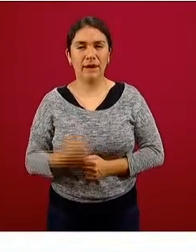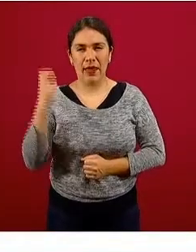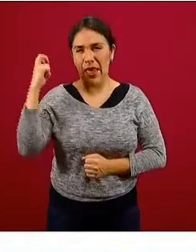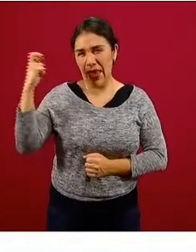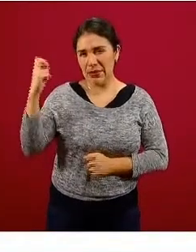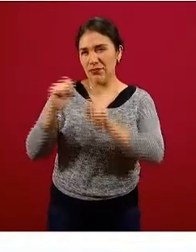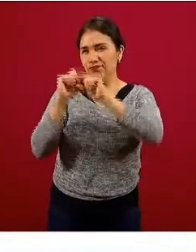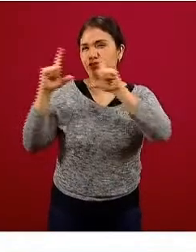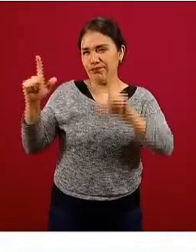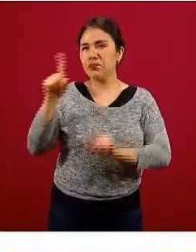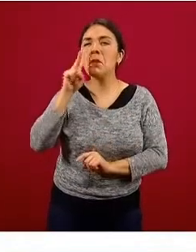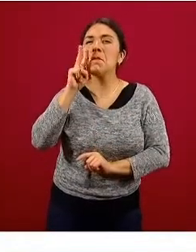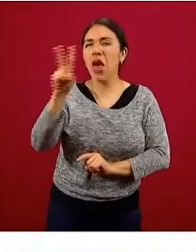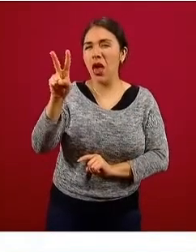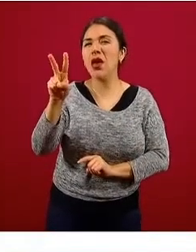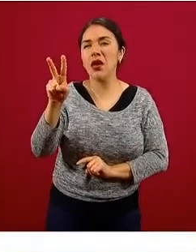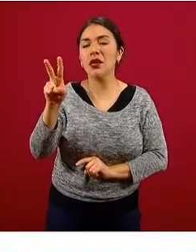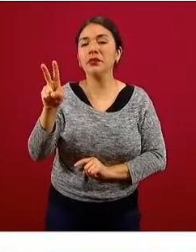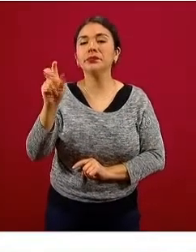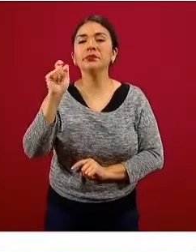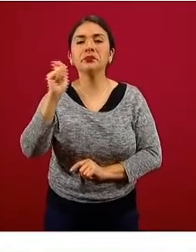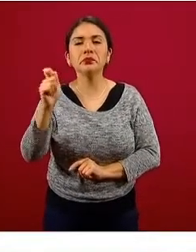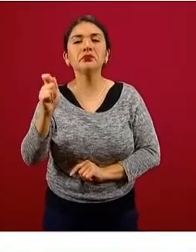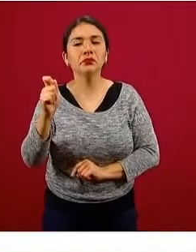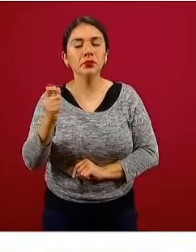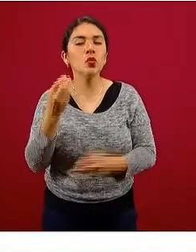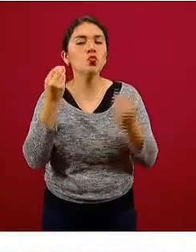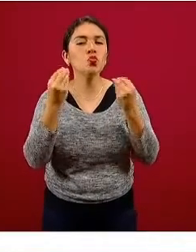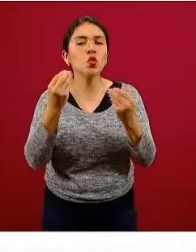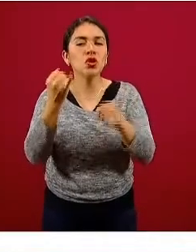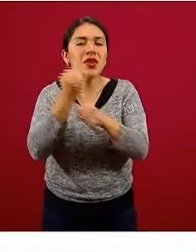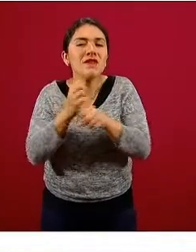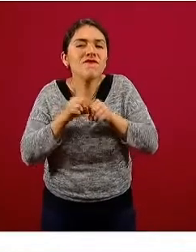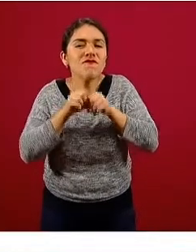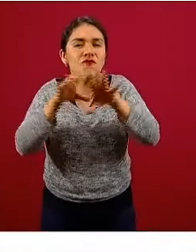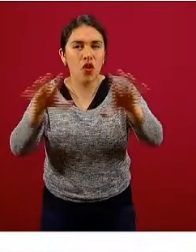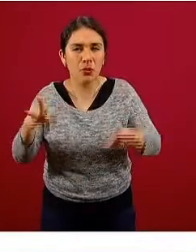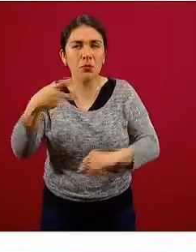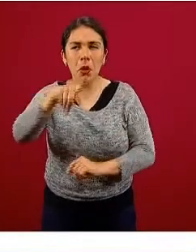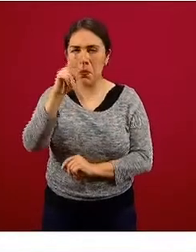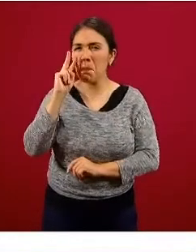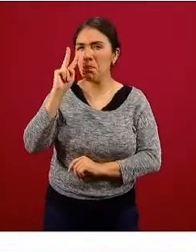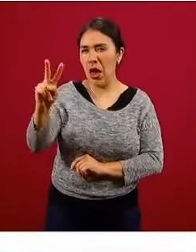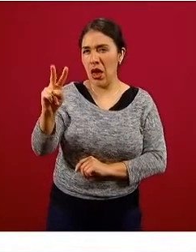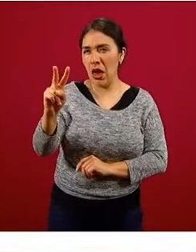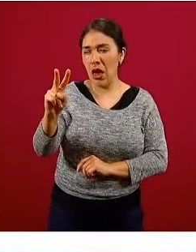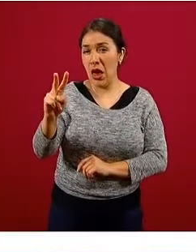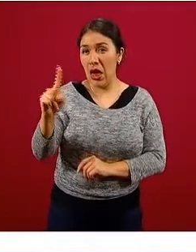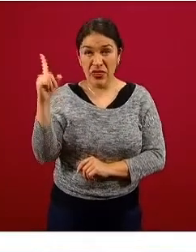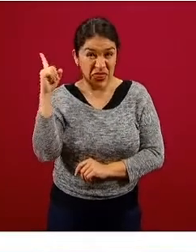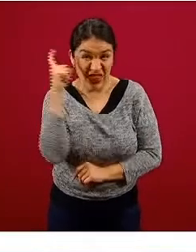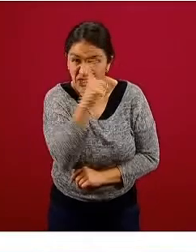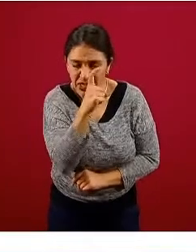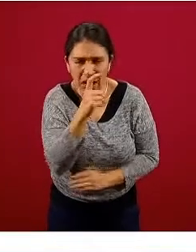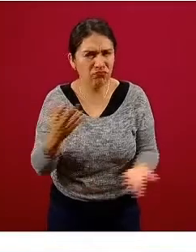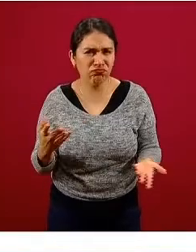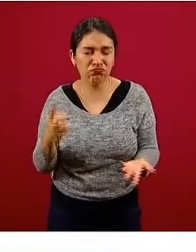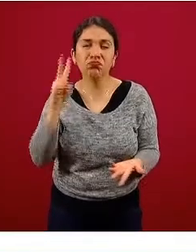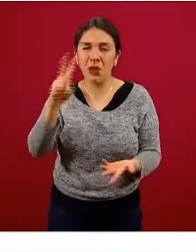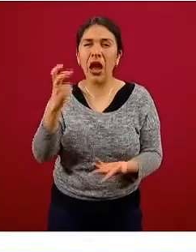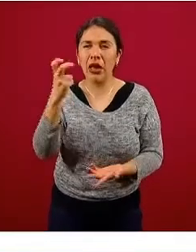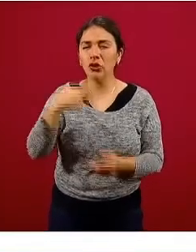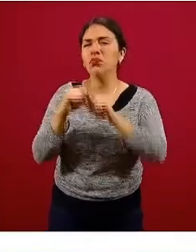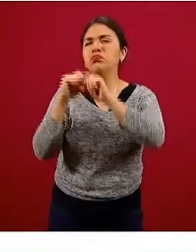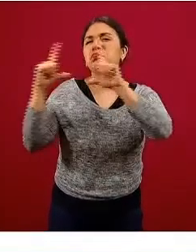Esta es una diapositiva que tiene mucha información, pero como verán no es tan compleja. Y aquí lo